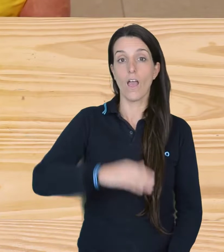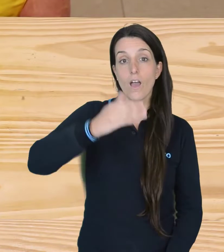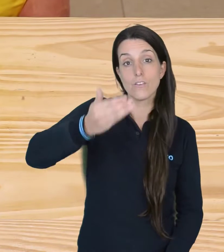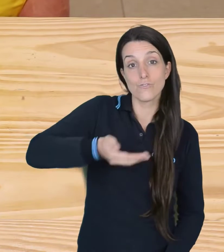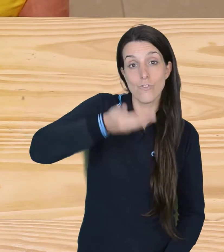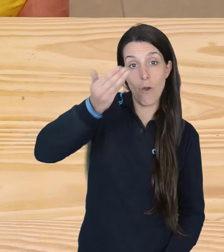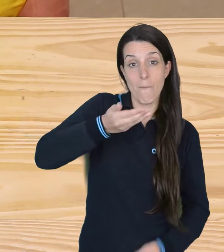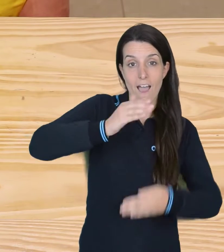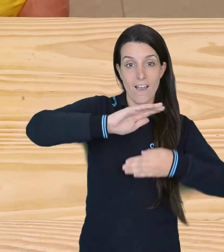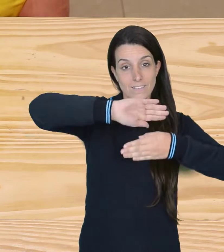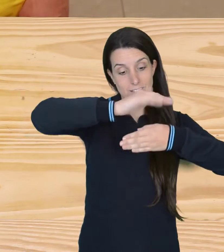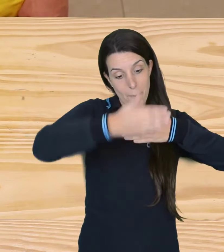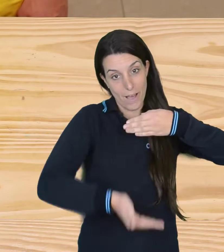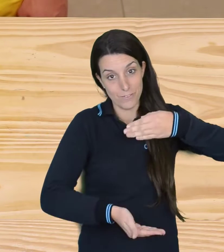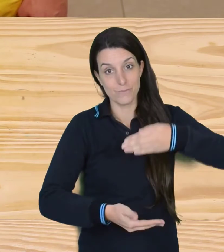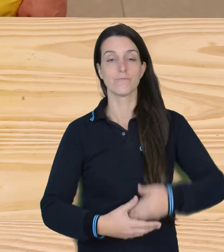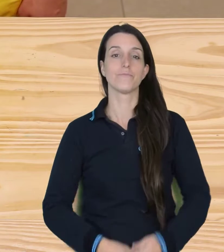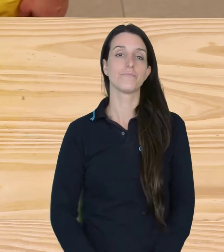sopa de zapallo.